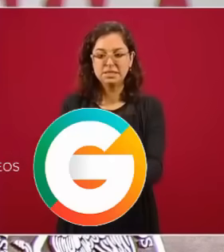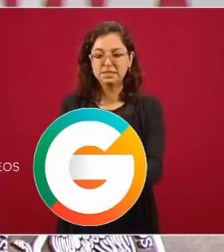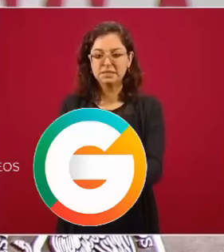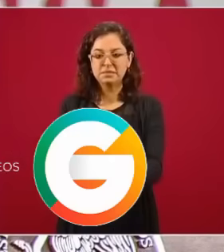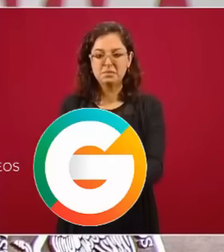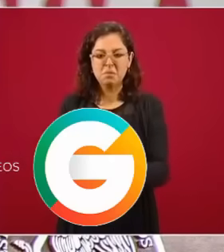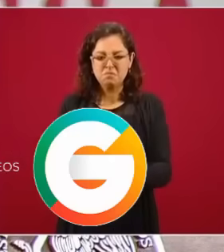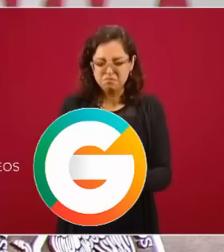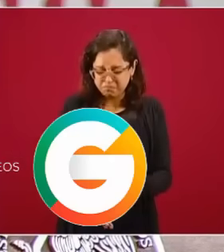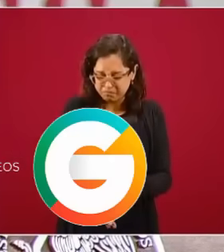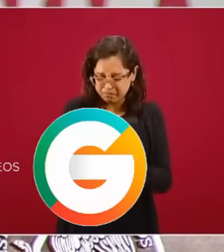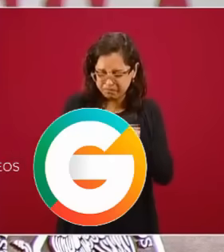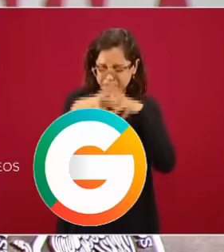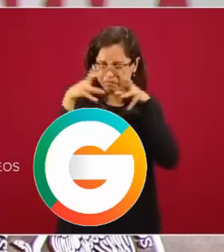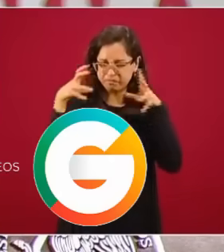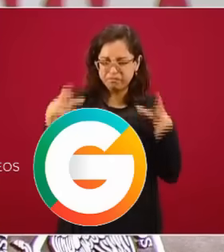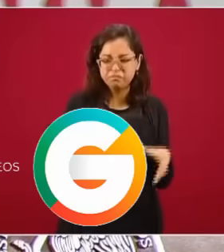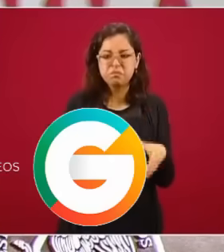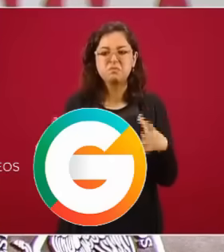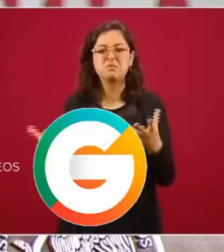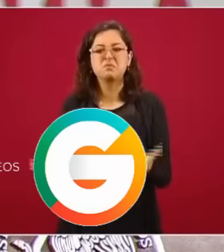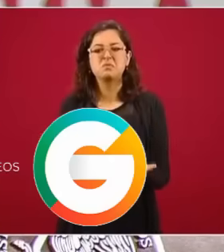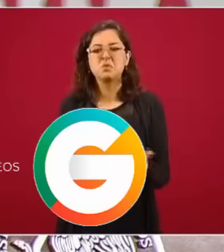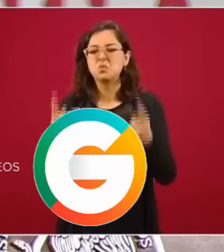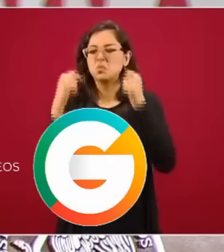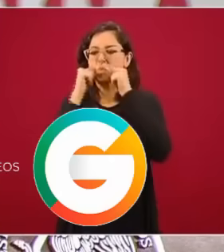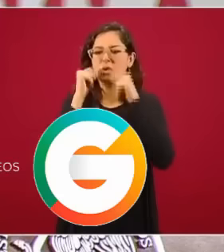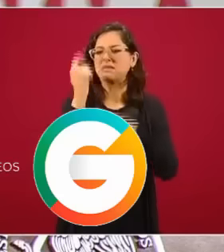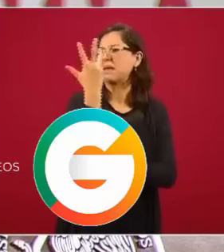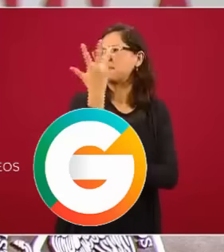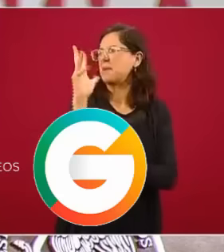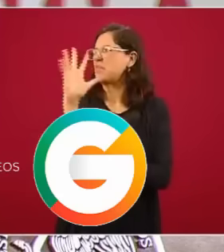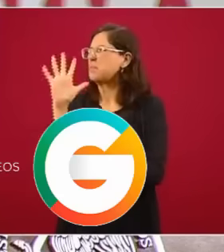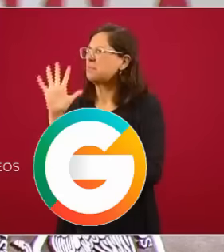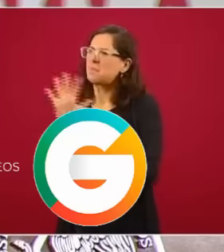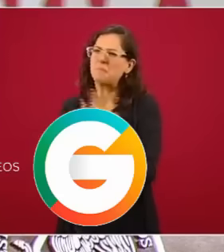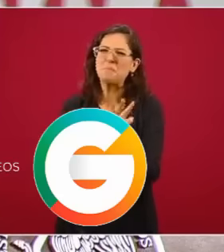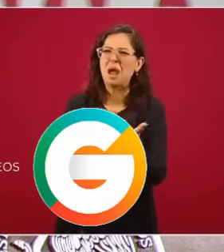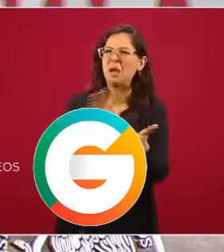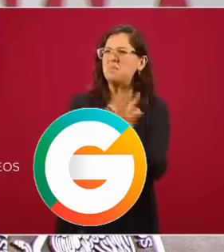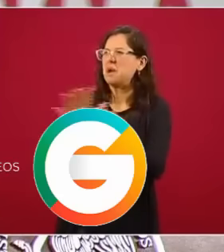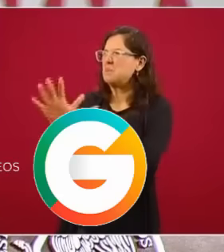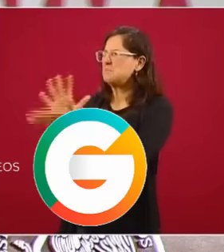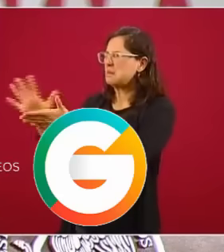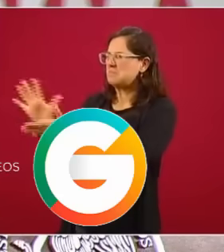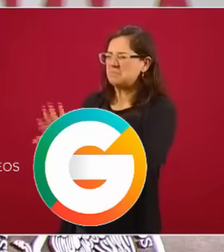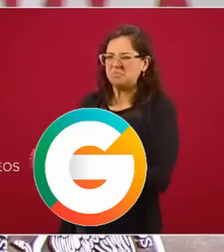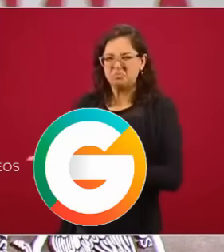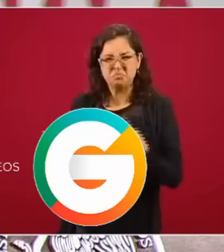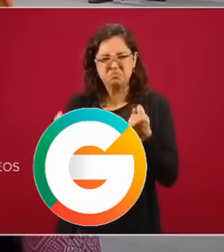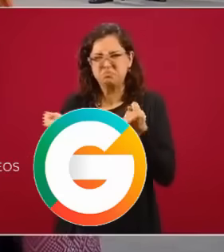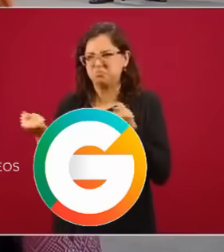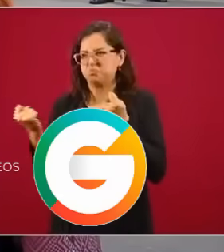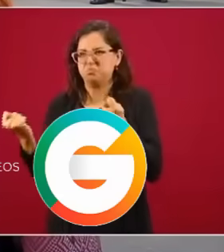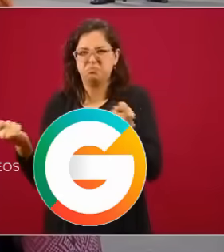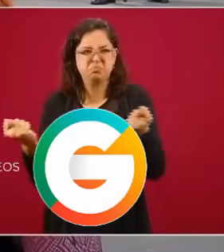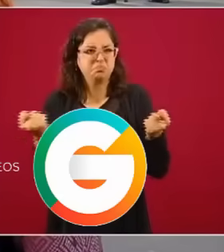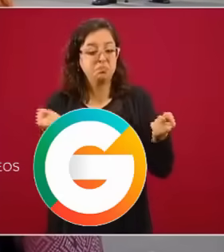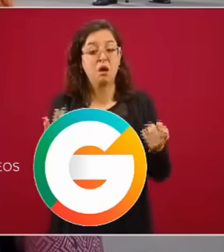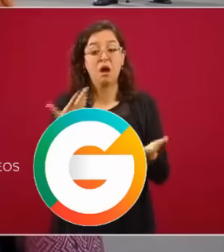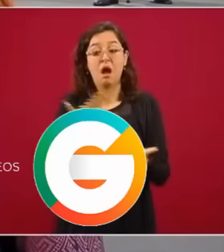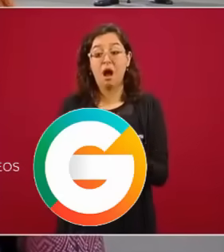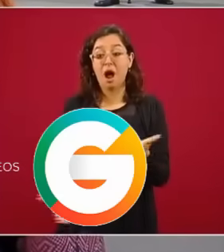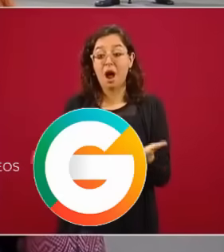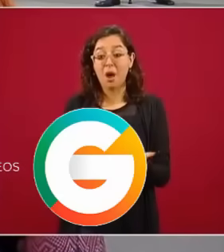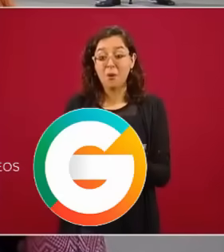hasta destruyendo el medio ambiente, que esa es otra de las cosas. Ahora,